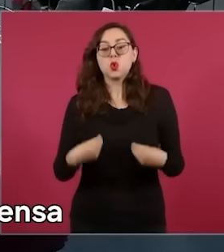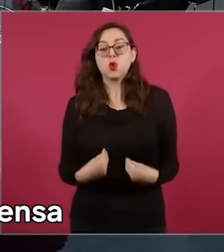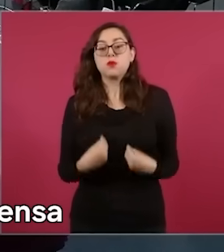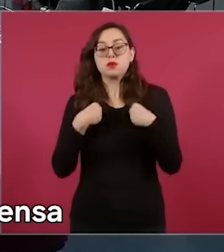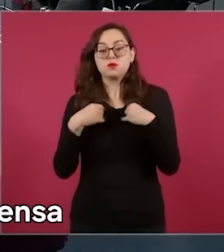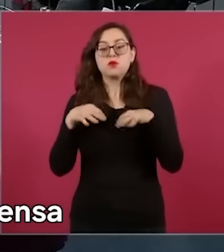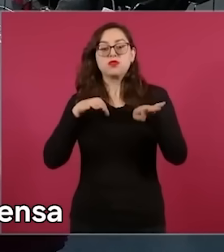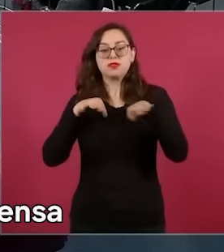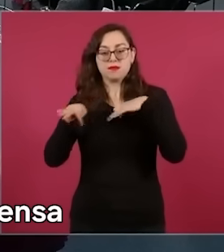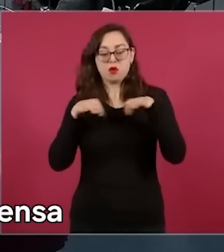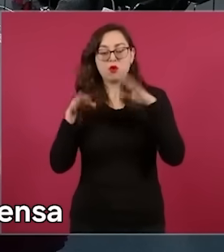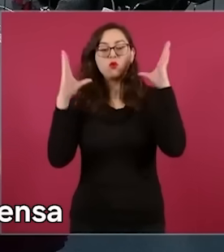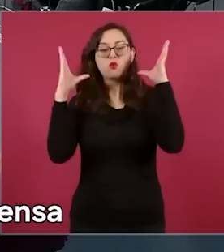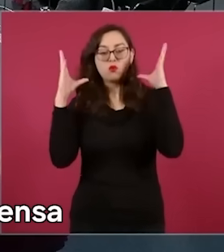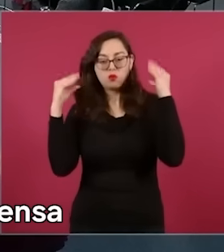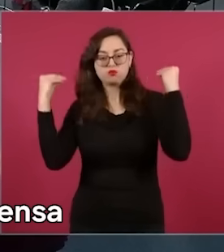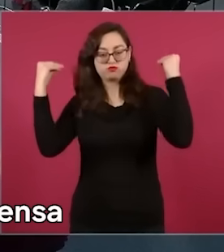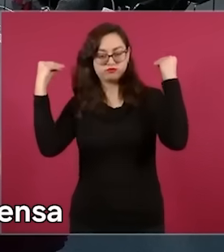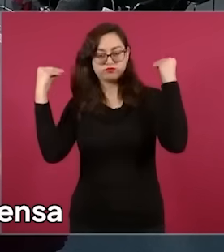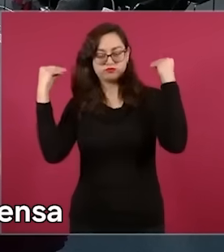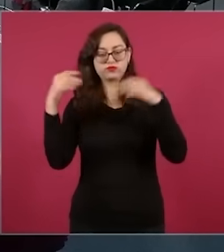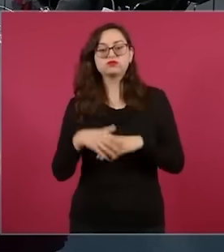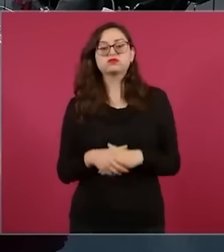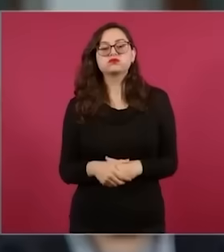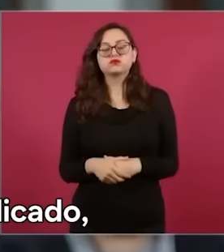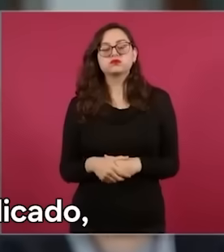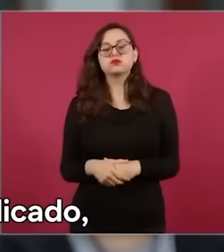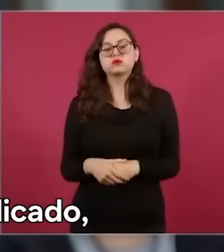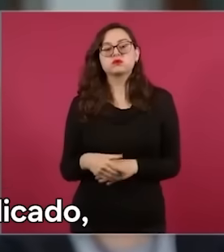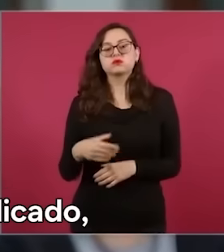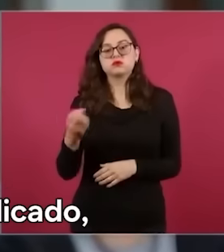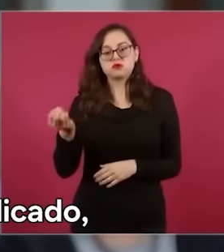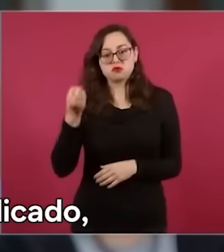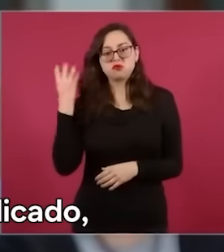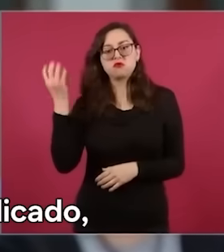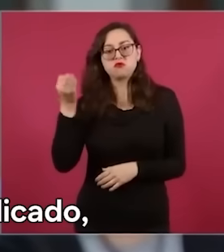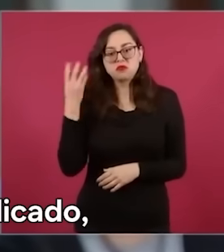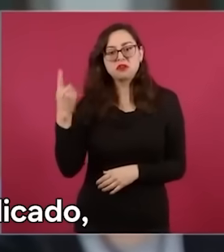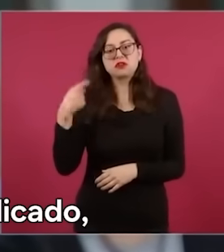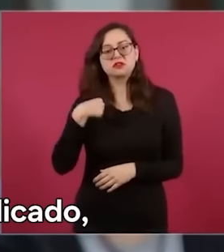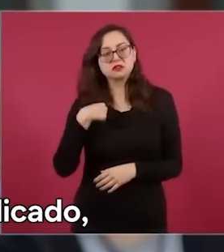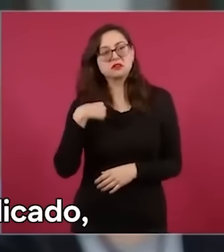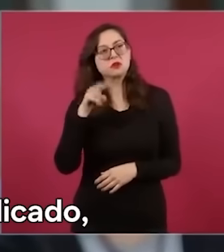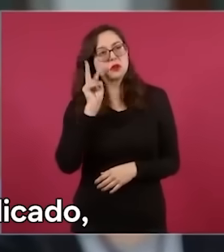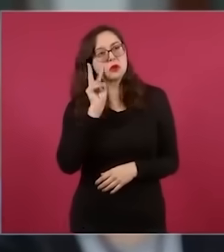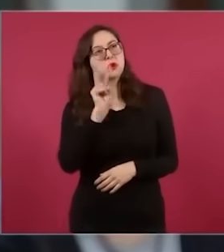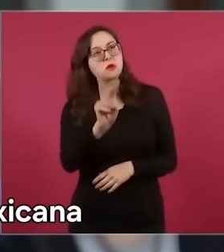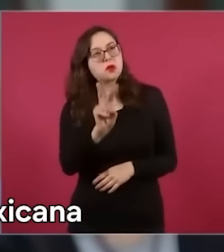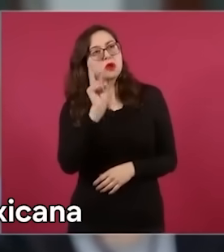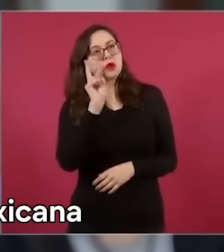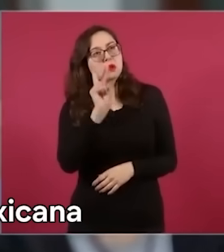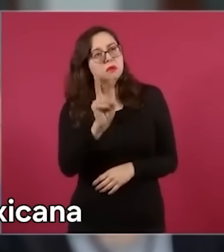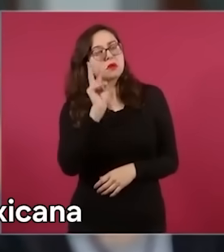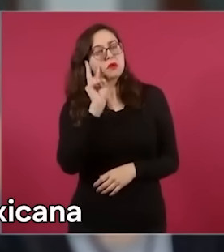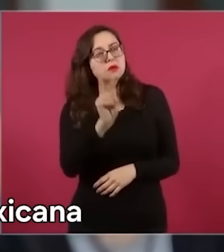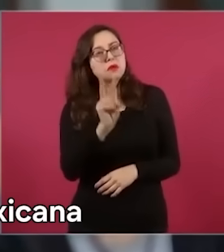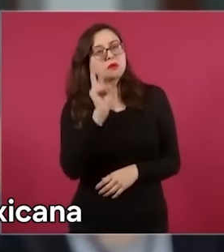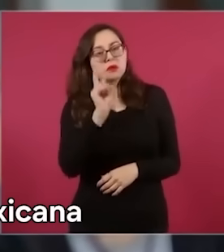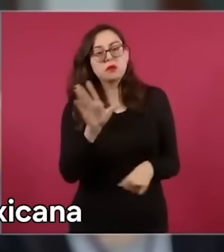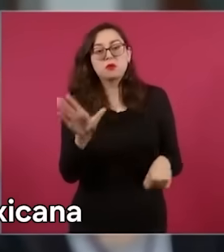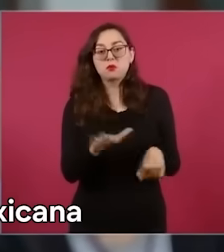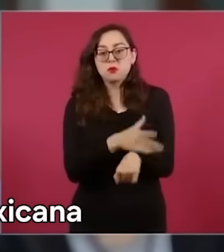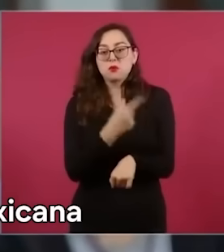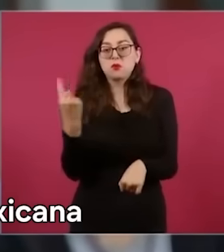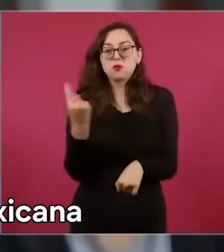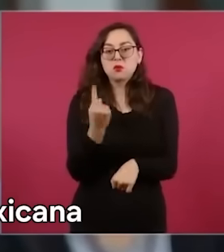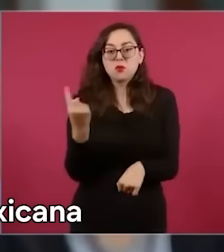Holanda, pero conozco sus conferencias de prensa porque mi esposa mexicana me ha explicado que no puedo